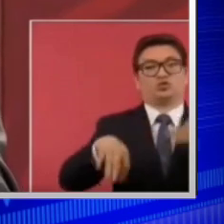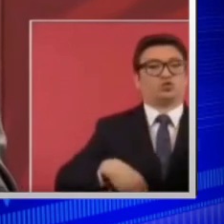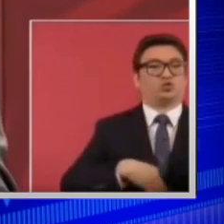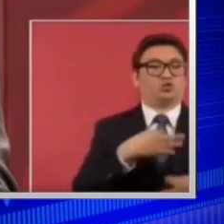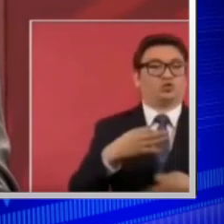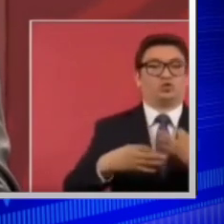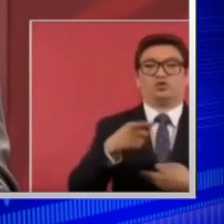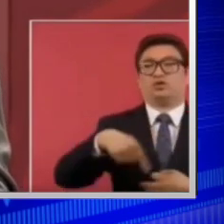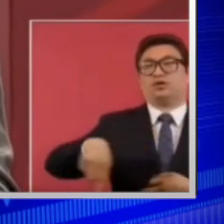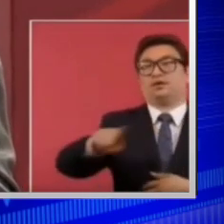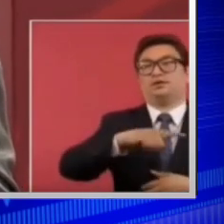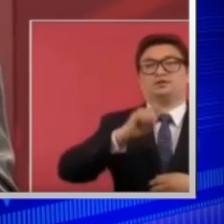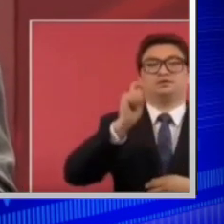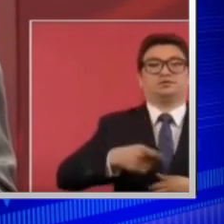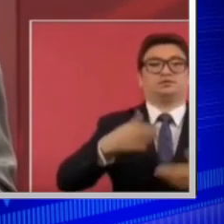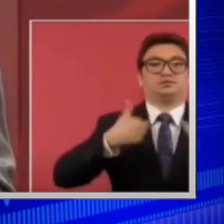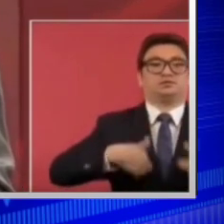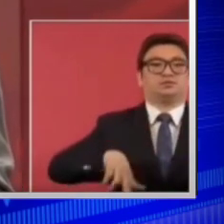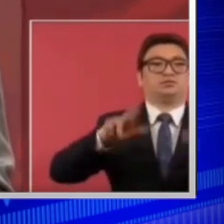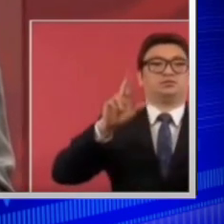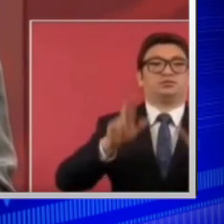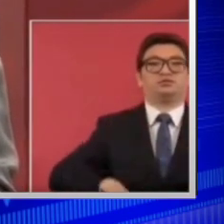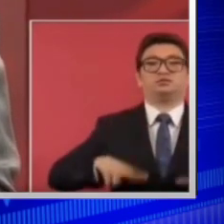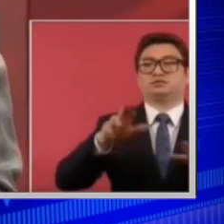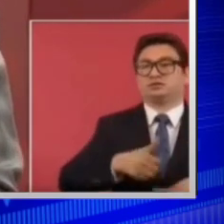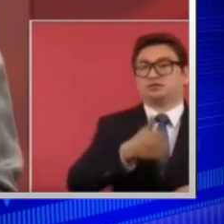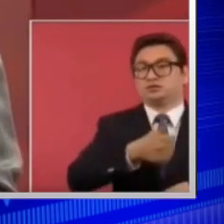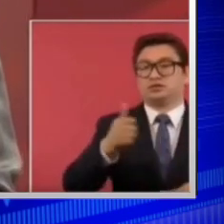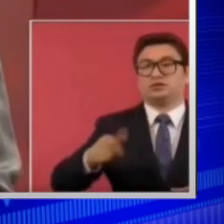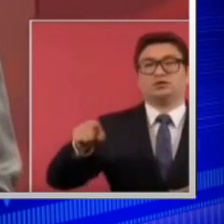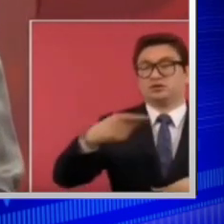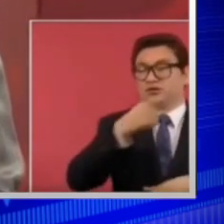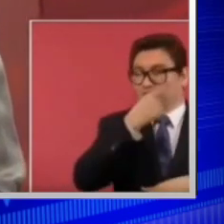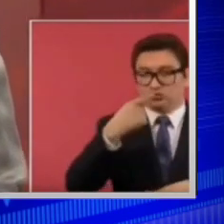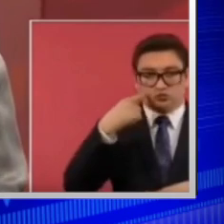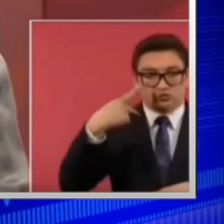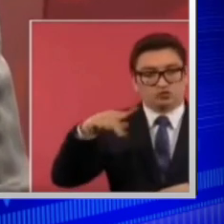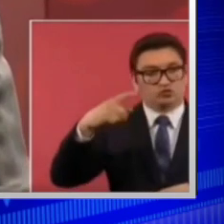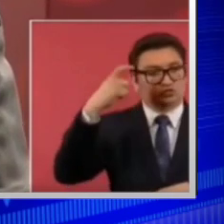son representantes de las entidades federativas tienen criterio